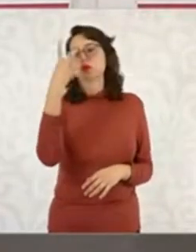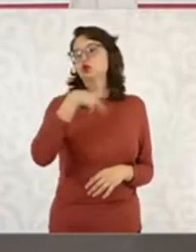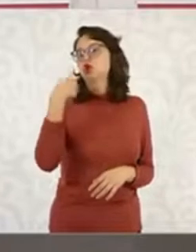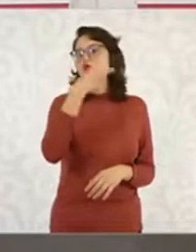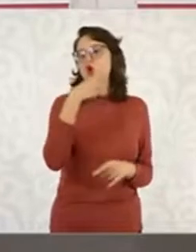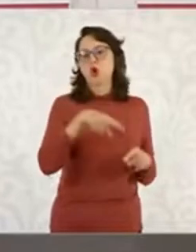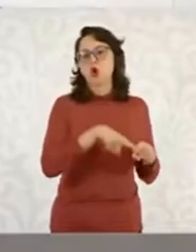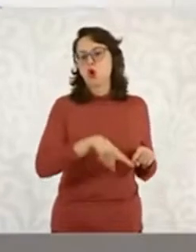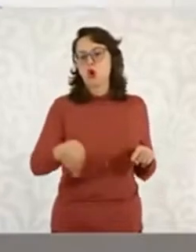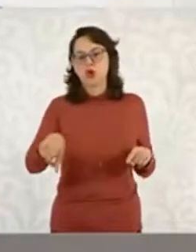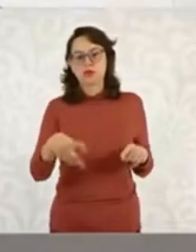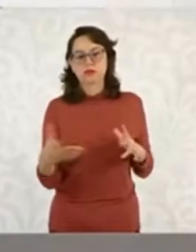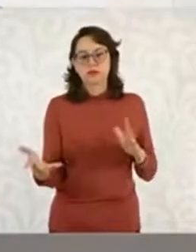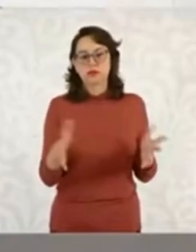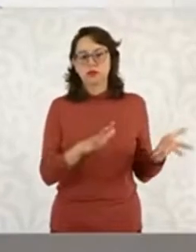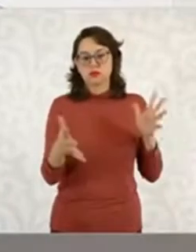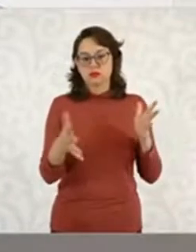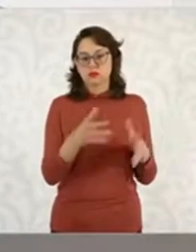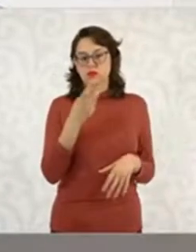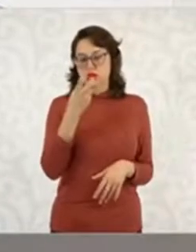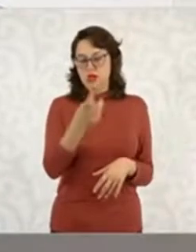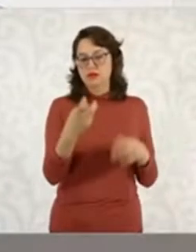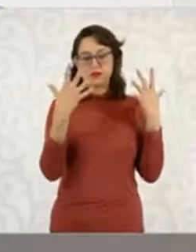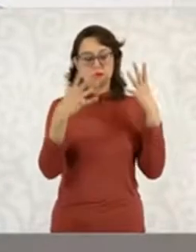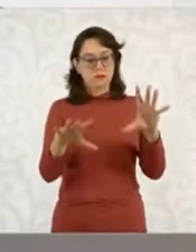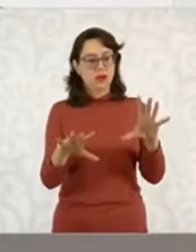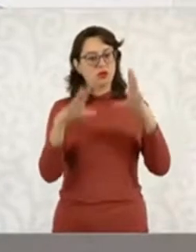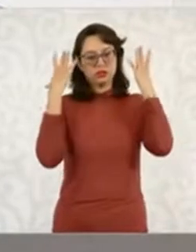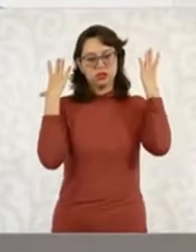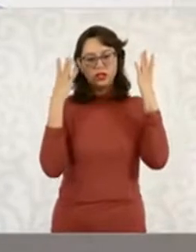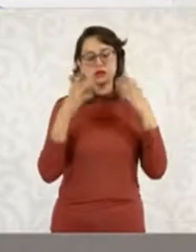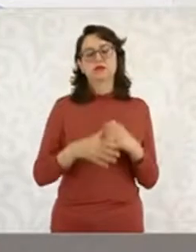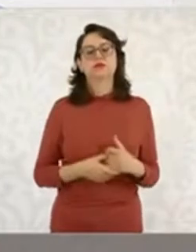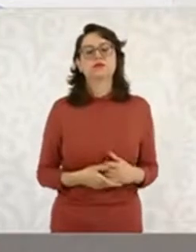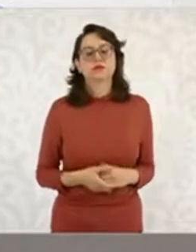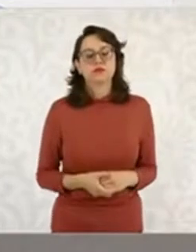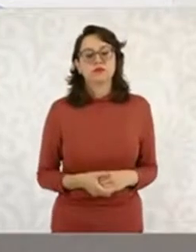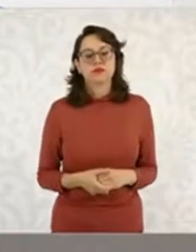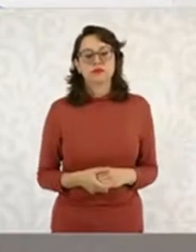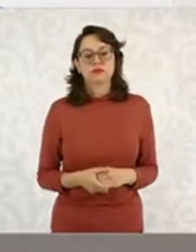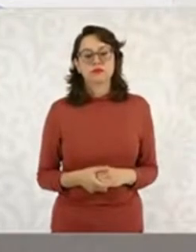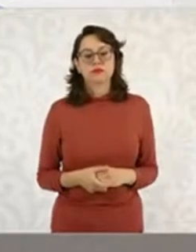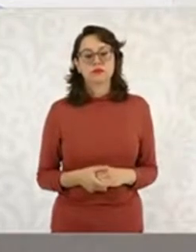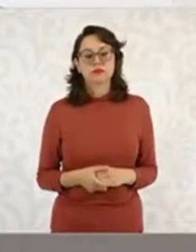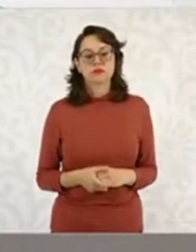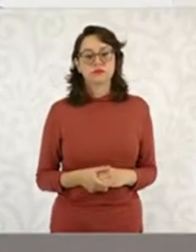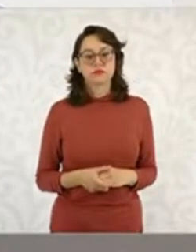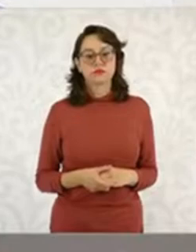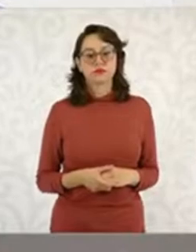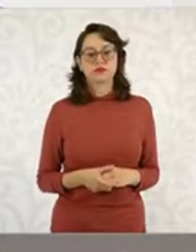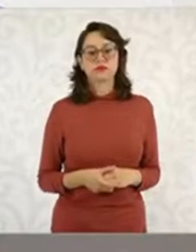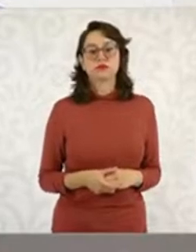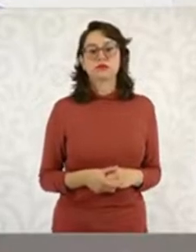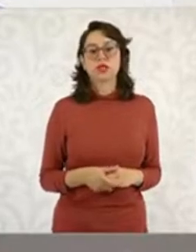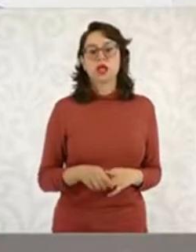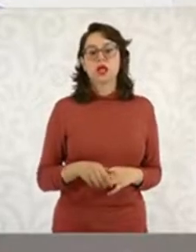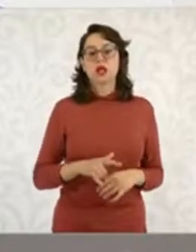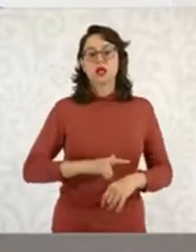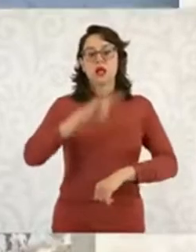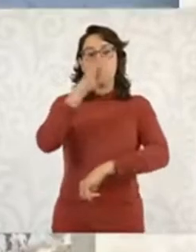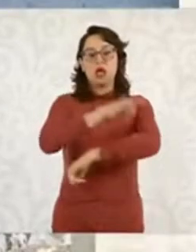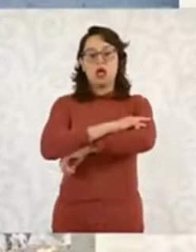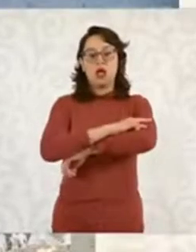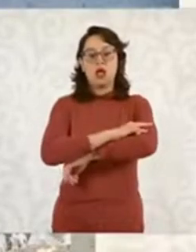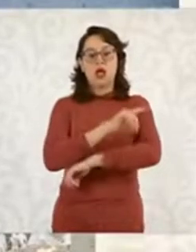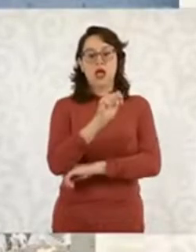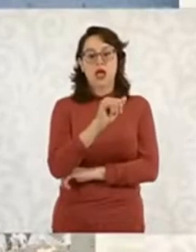estamos pensando en velocidades de entre 160 y 200 kilómetros por hora con velocidades máximas. La tracción, en el caso de AIFA Pachuca, ahorita